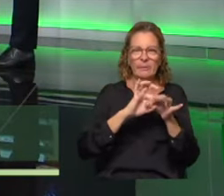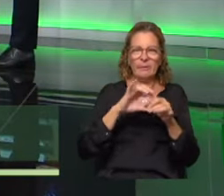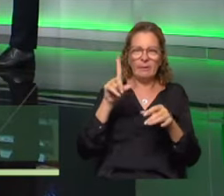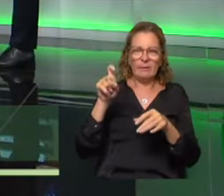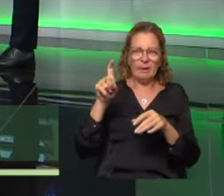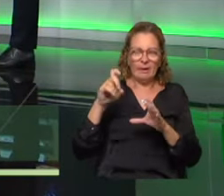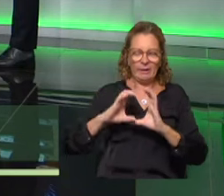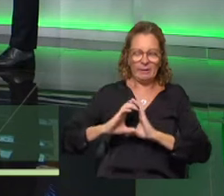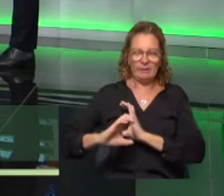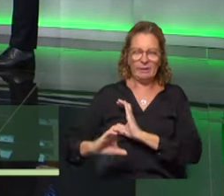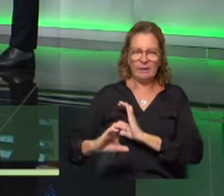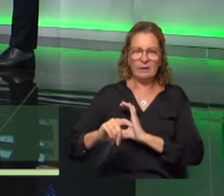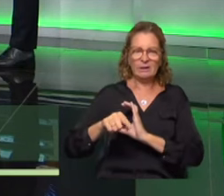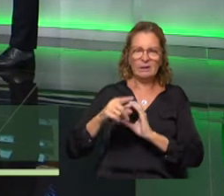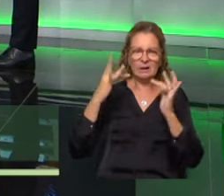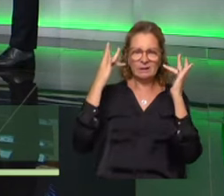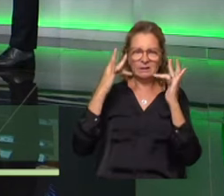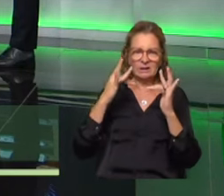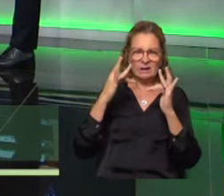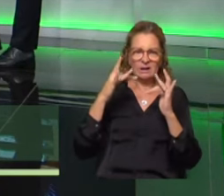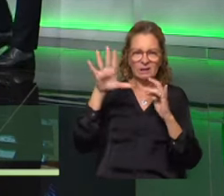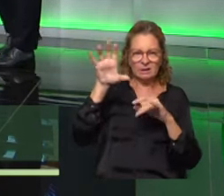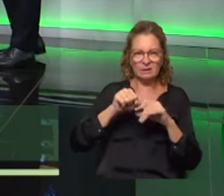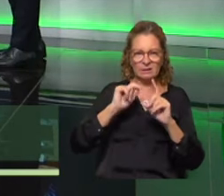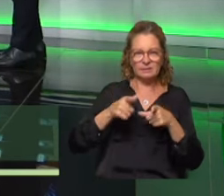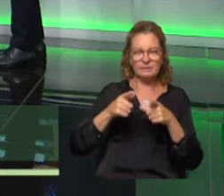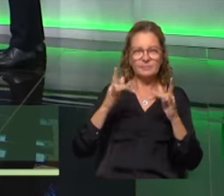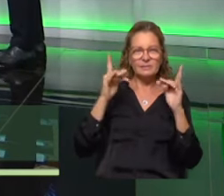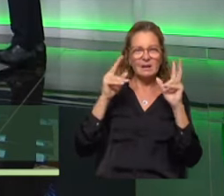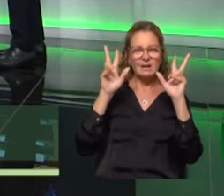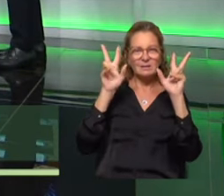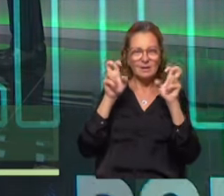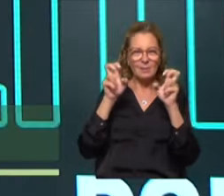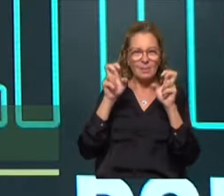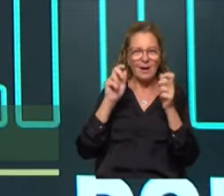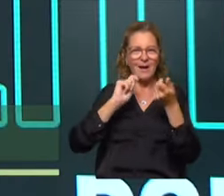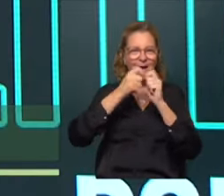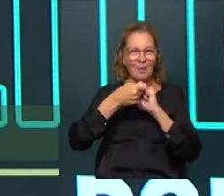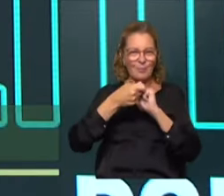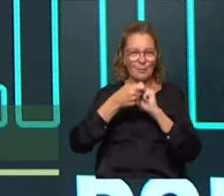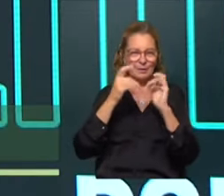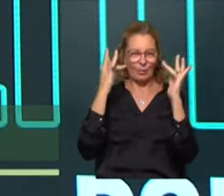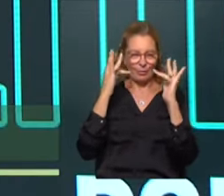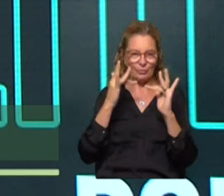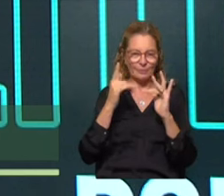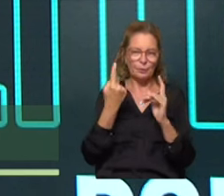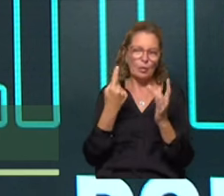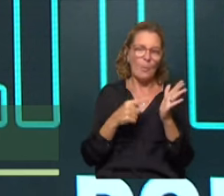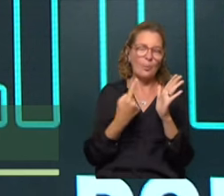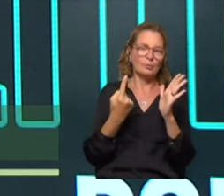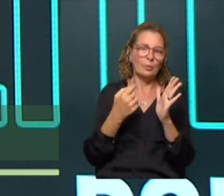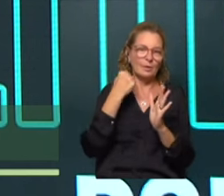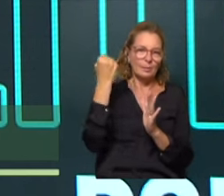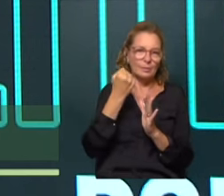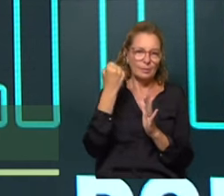saneamiento, y en la educación, trayendo también el tema de la transformación educativa. Y otro punto importante fue la